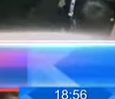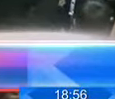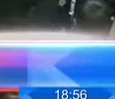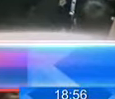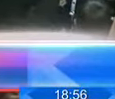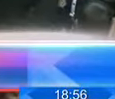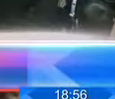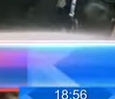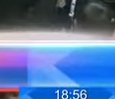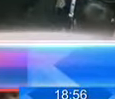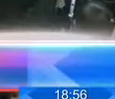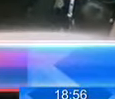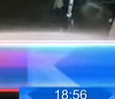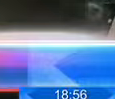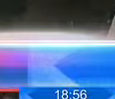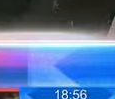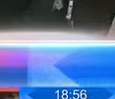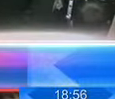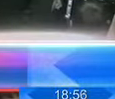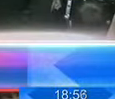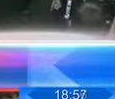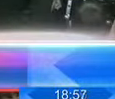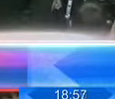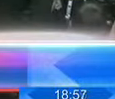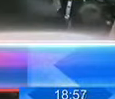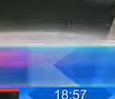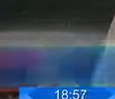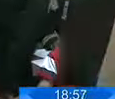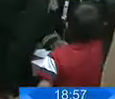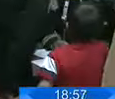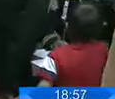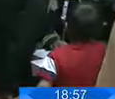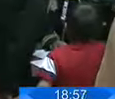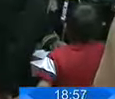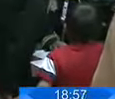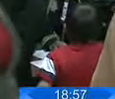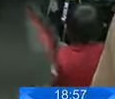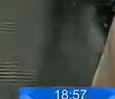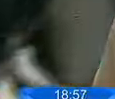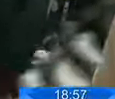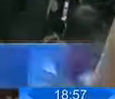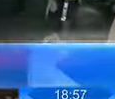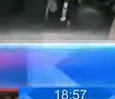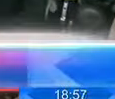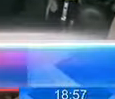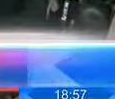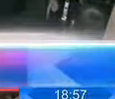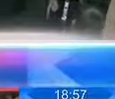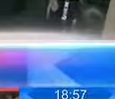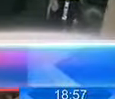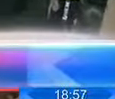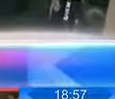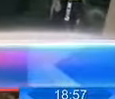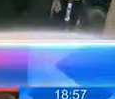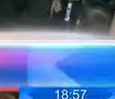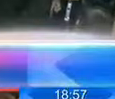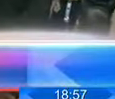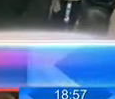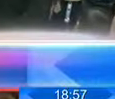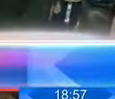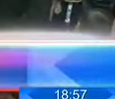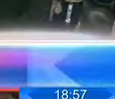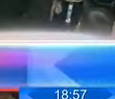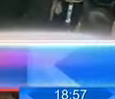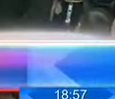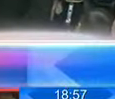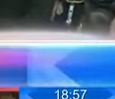la posibilidad de un retraso de obras causal de destitución. La causal de destitución, según creo lo han